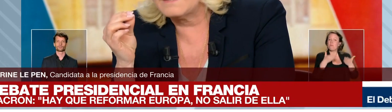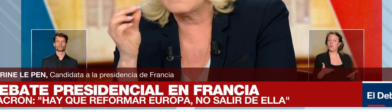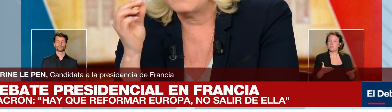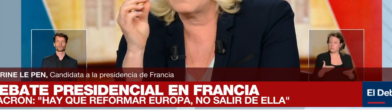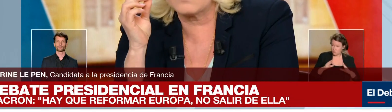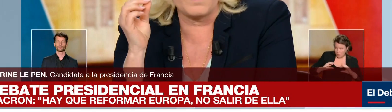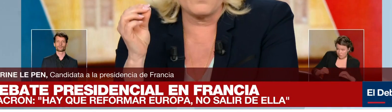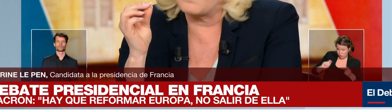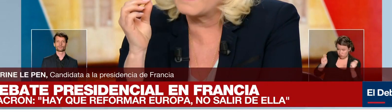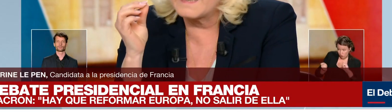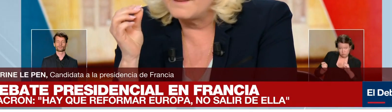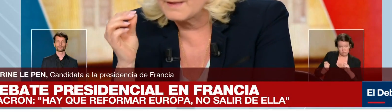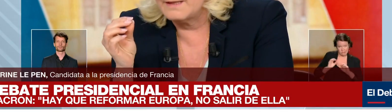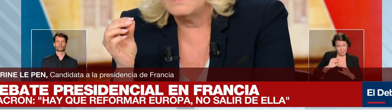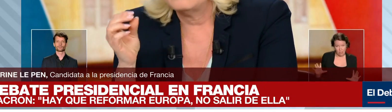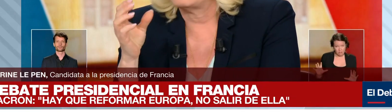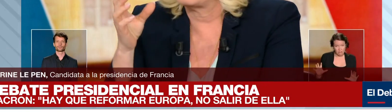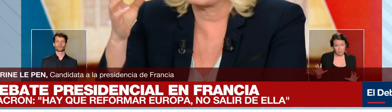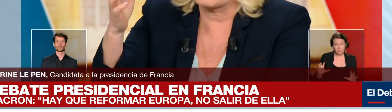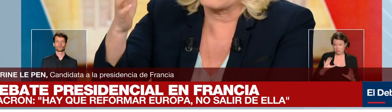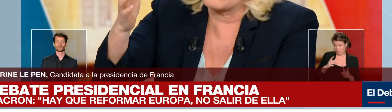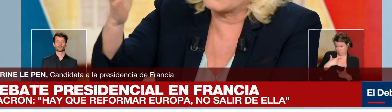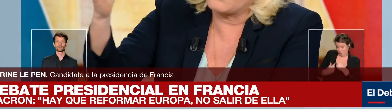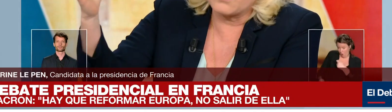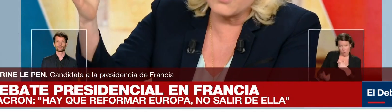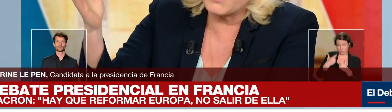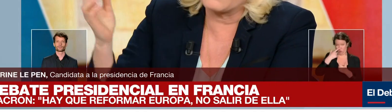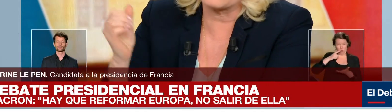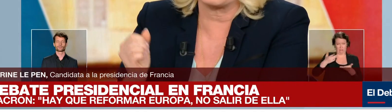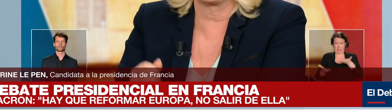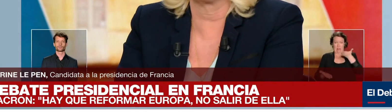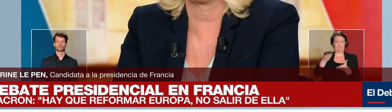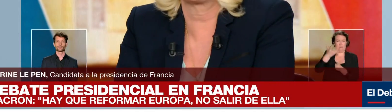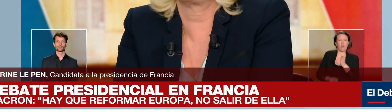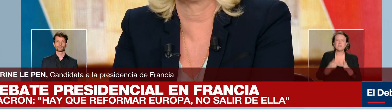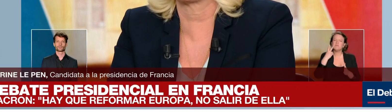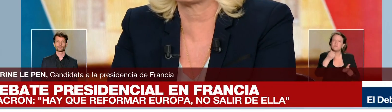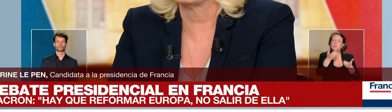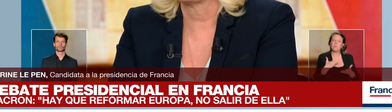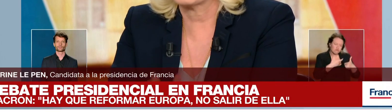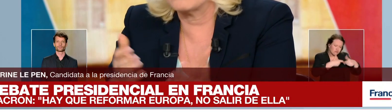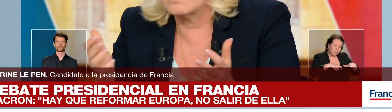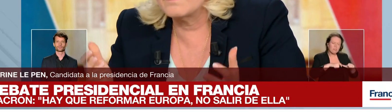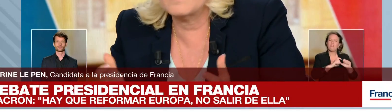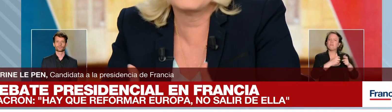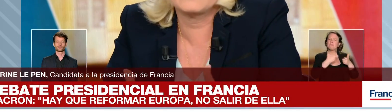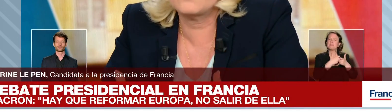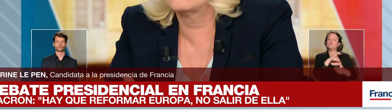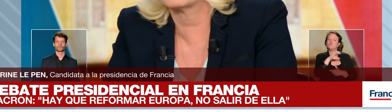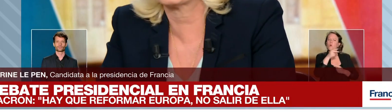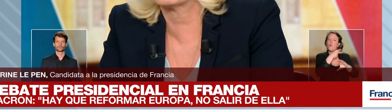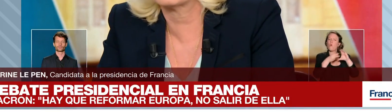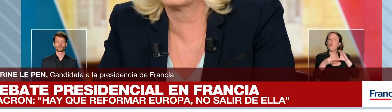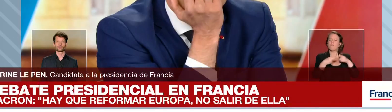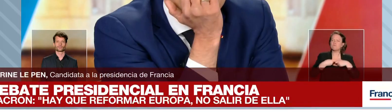propone son al mismo tiempo ineficaces, mal calculadas. He visto que el cheque de 100 euros que usted